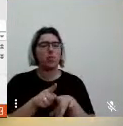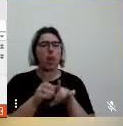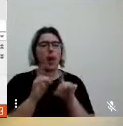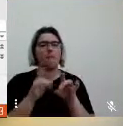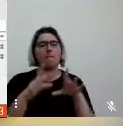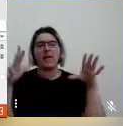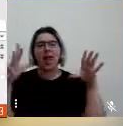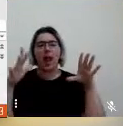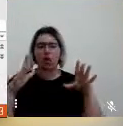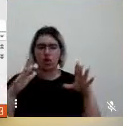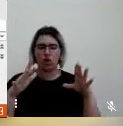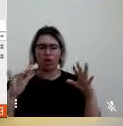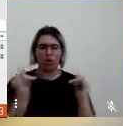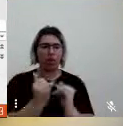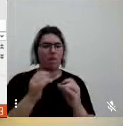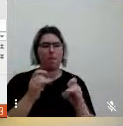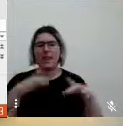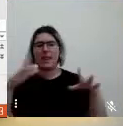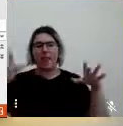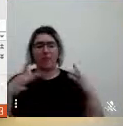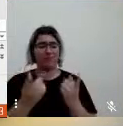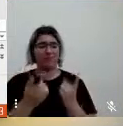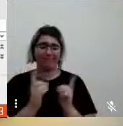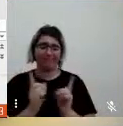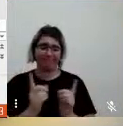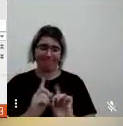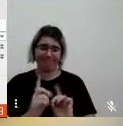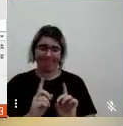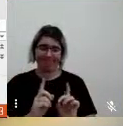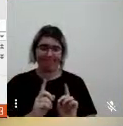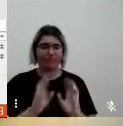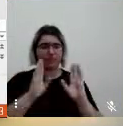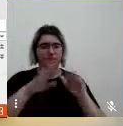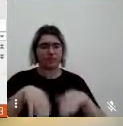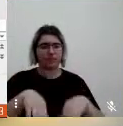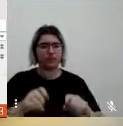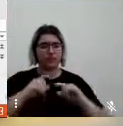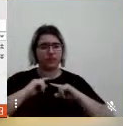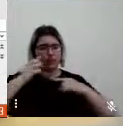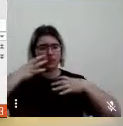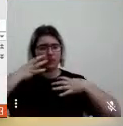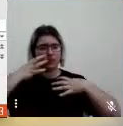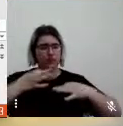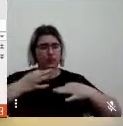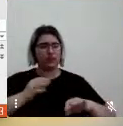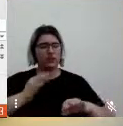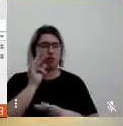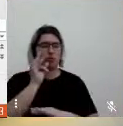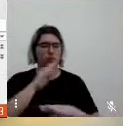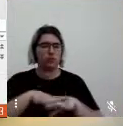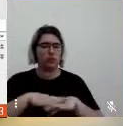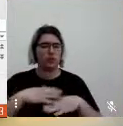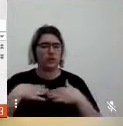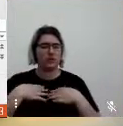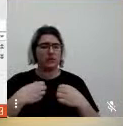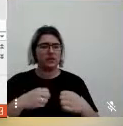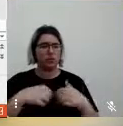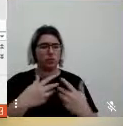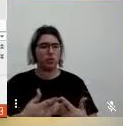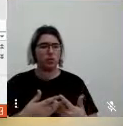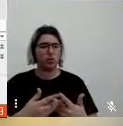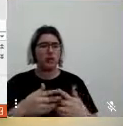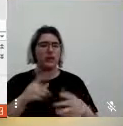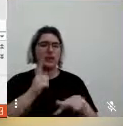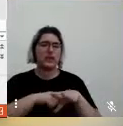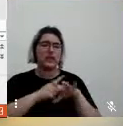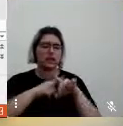perder peso, ¿vale? Sino que al final lo que nos garantiza que vayamos a obtener beneficios en la salud es mantener en el tiempo